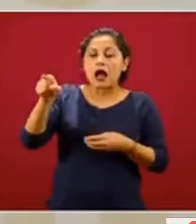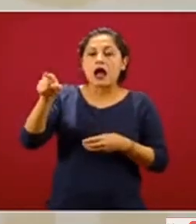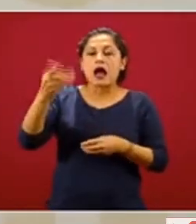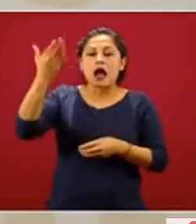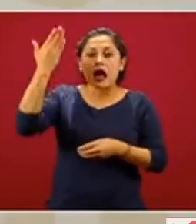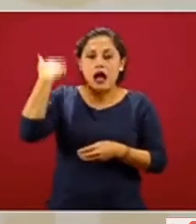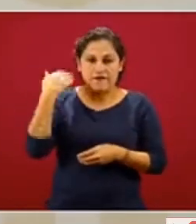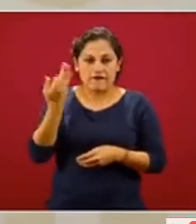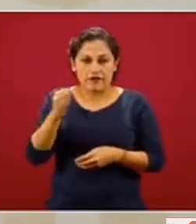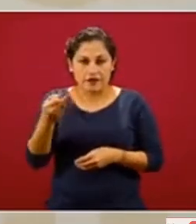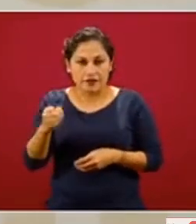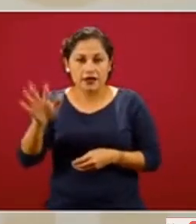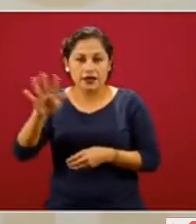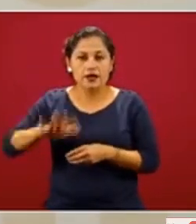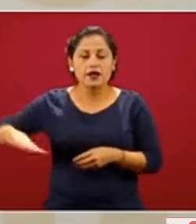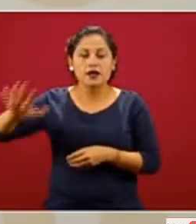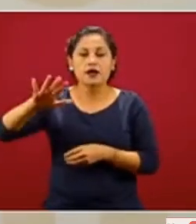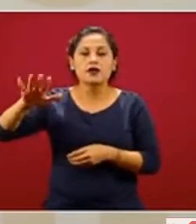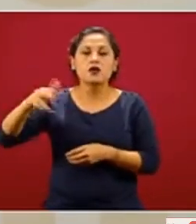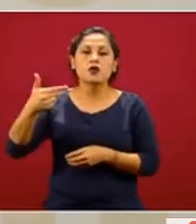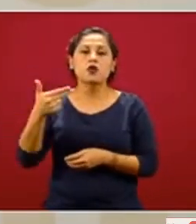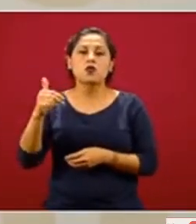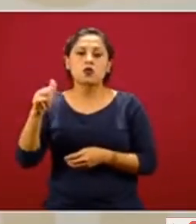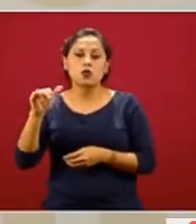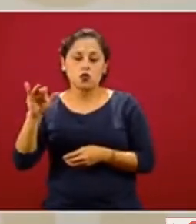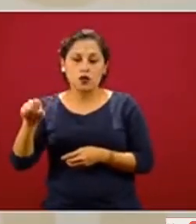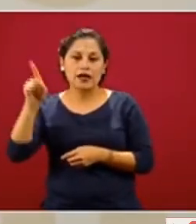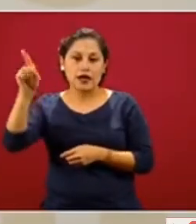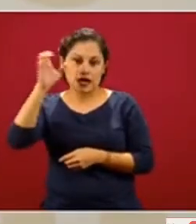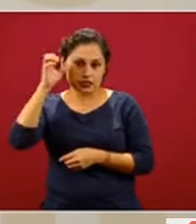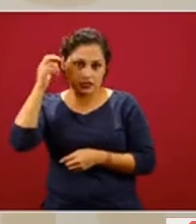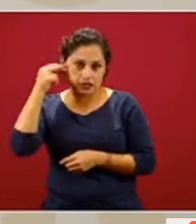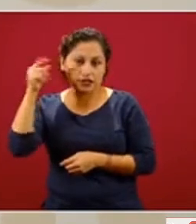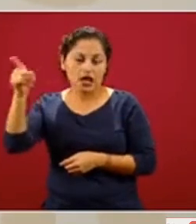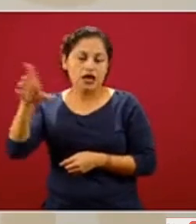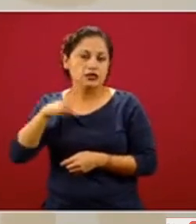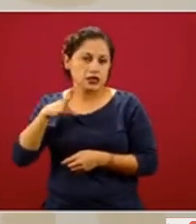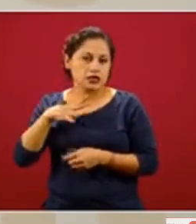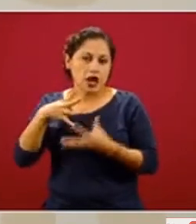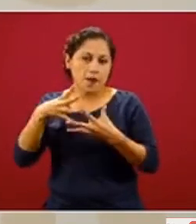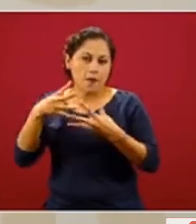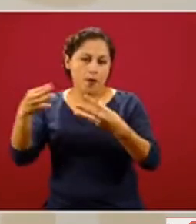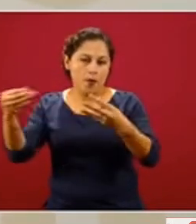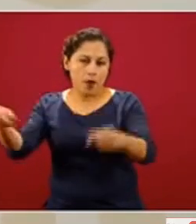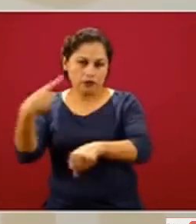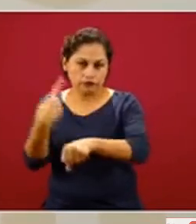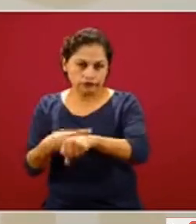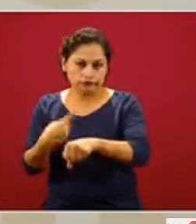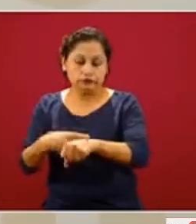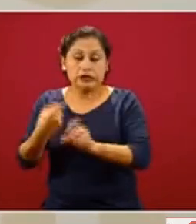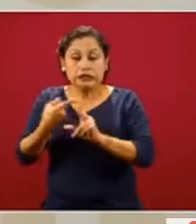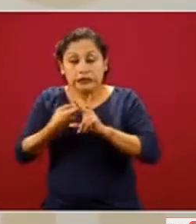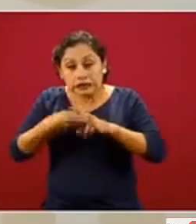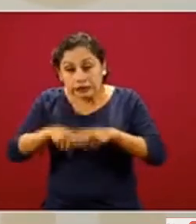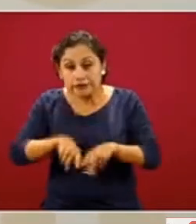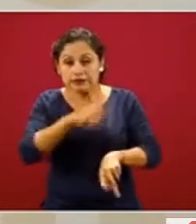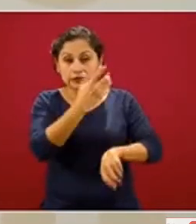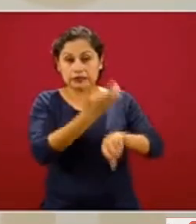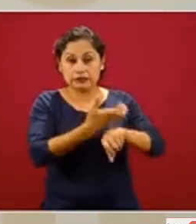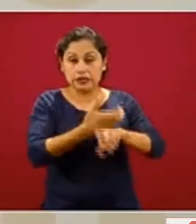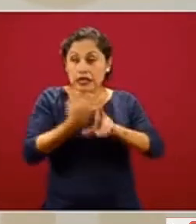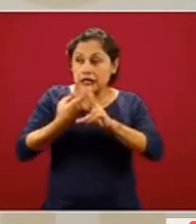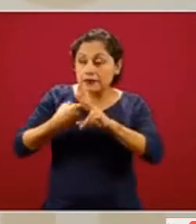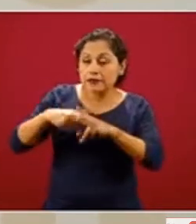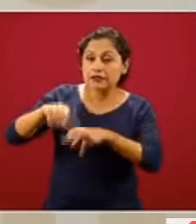en Wuhan, o la provincia de Hubei, en China, y empezaban apenas las epidemias en Estados Unidos y en Europa